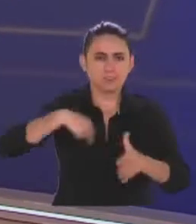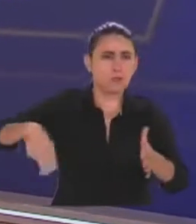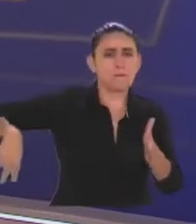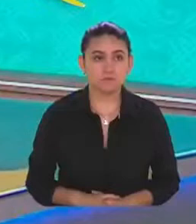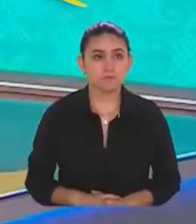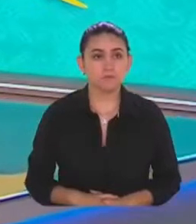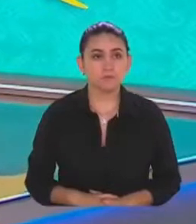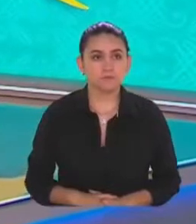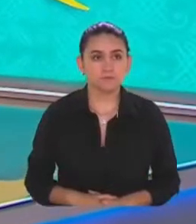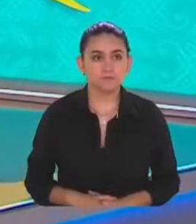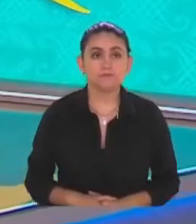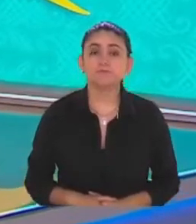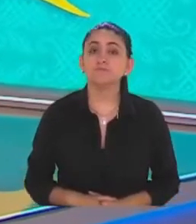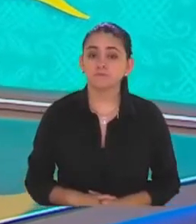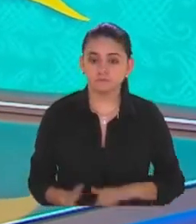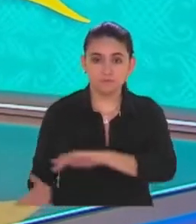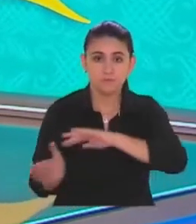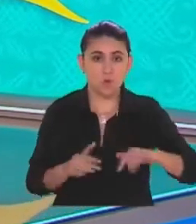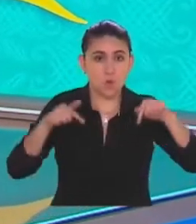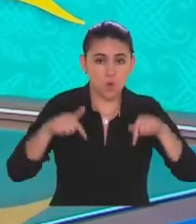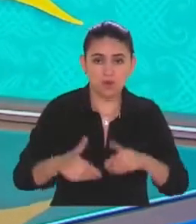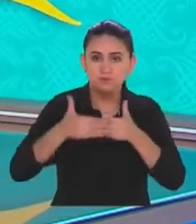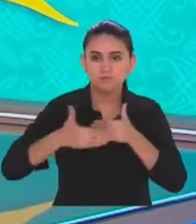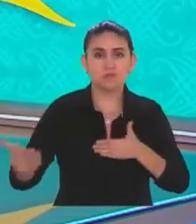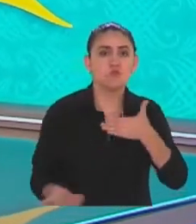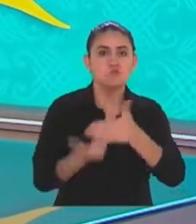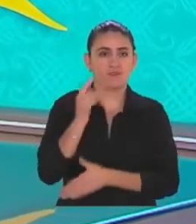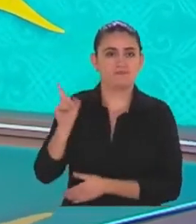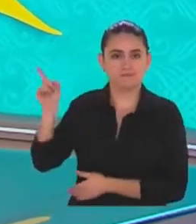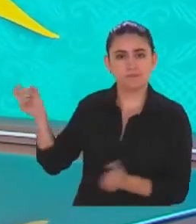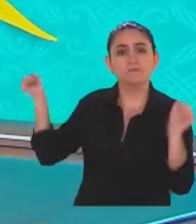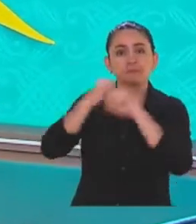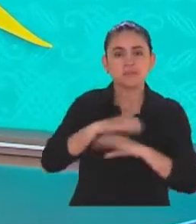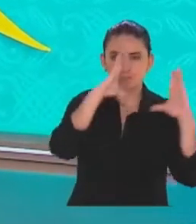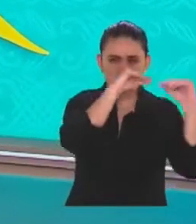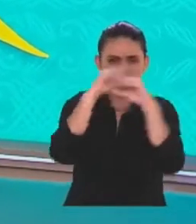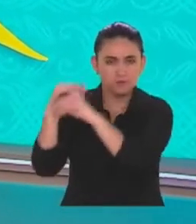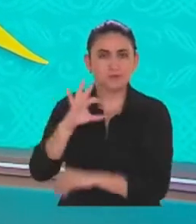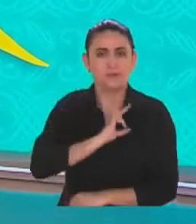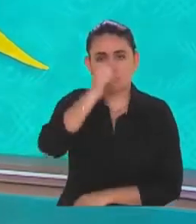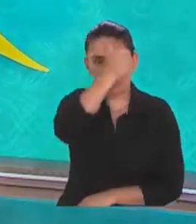Duro contra el Mundo. Bueno, pero a partir de hoy no se pierda Dejémonos de Vargas, que llega a las noches de los fines de semana para alegrarlos a ustedes.